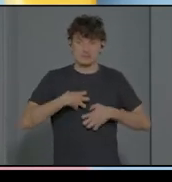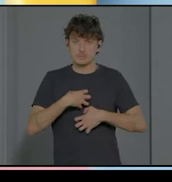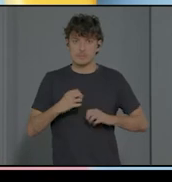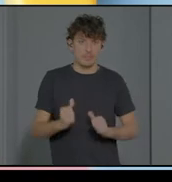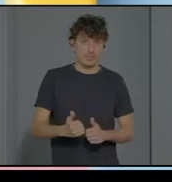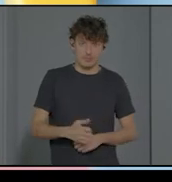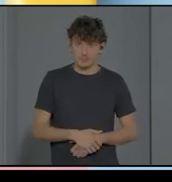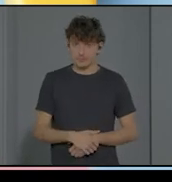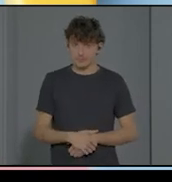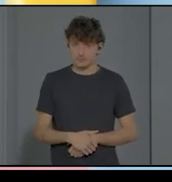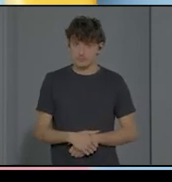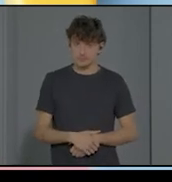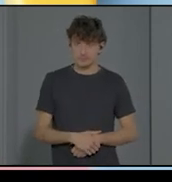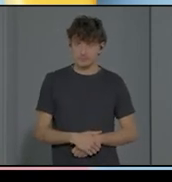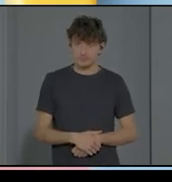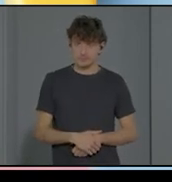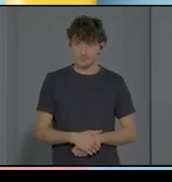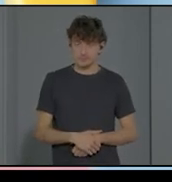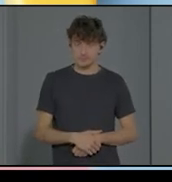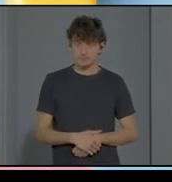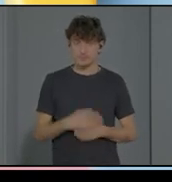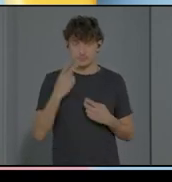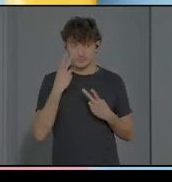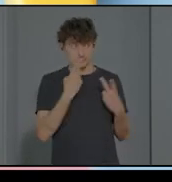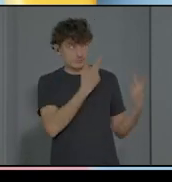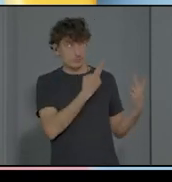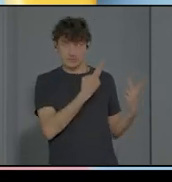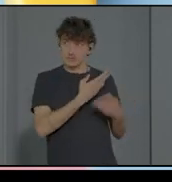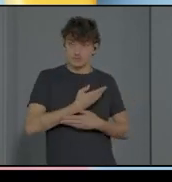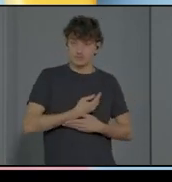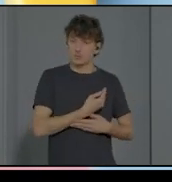Aquí veis cómo el niño vuelve a tranquilizarse.